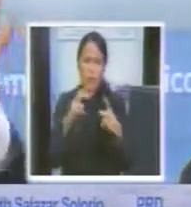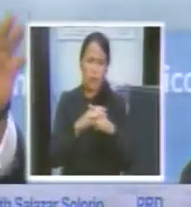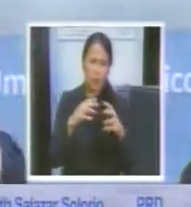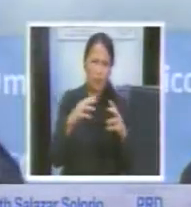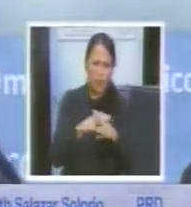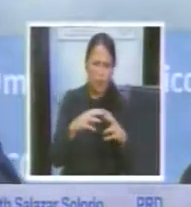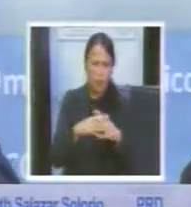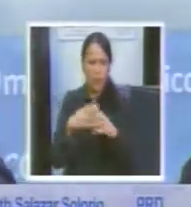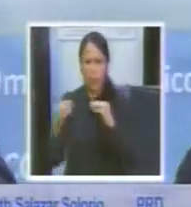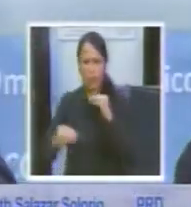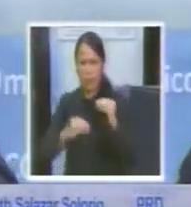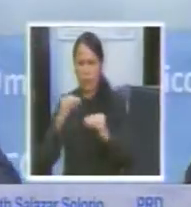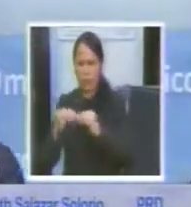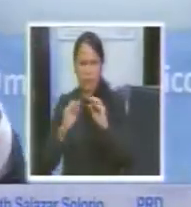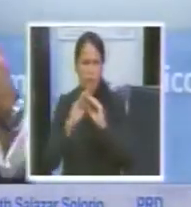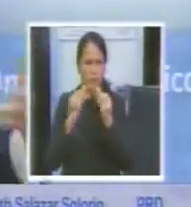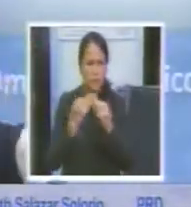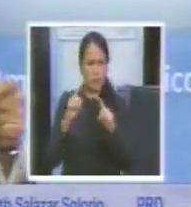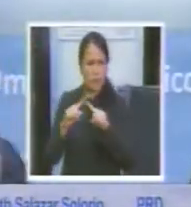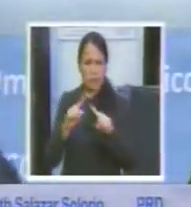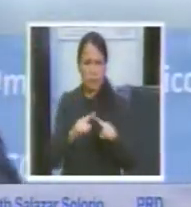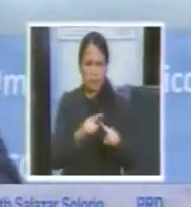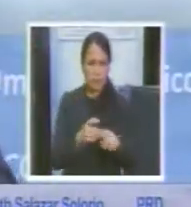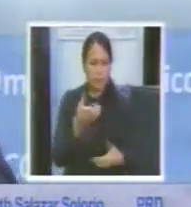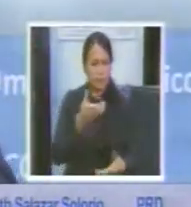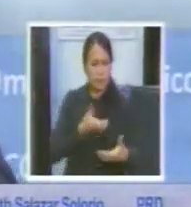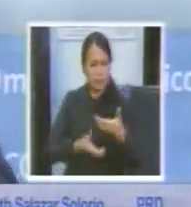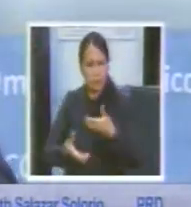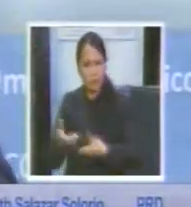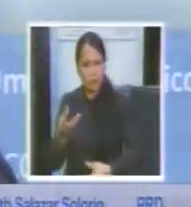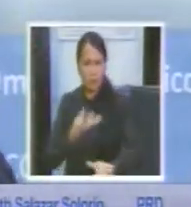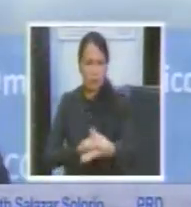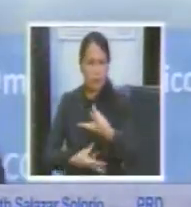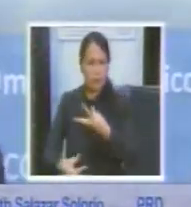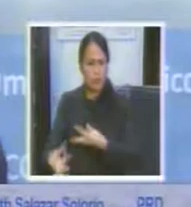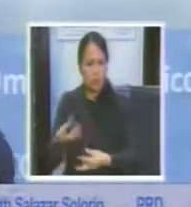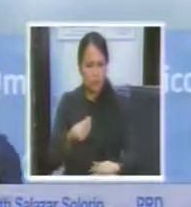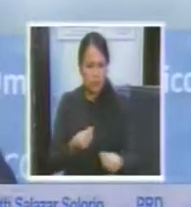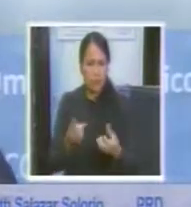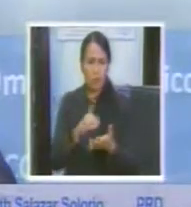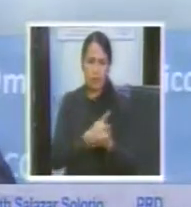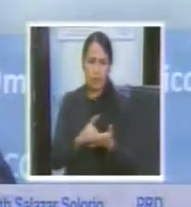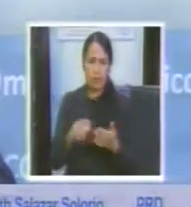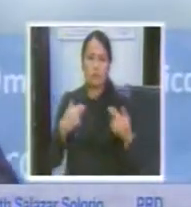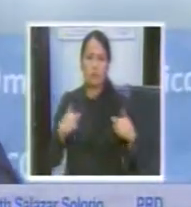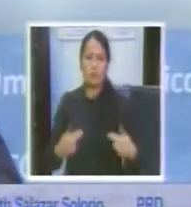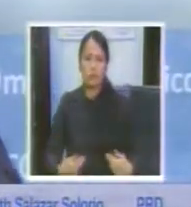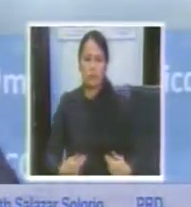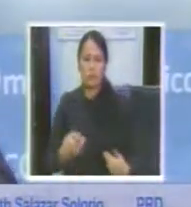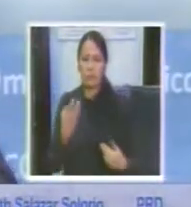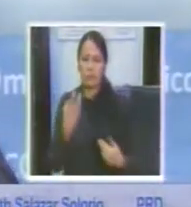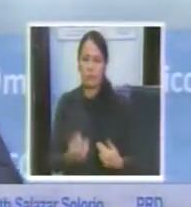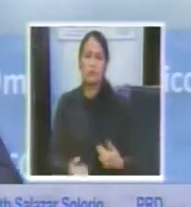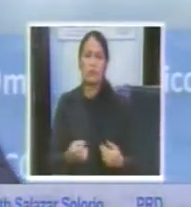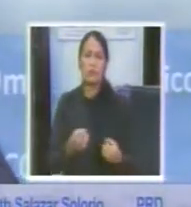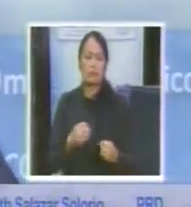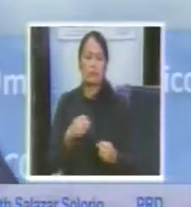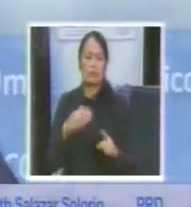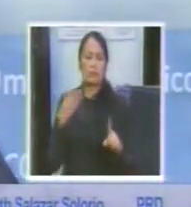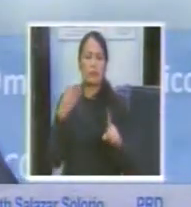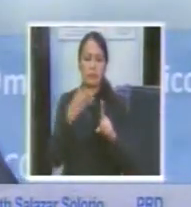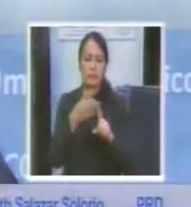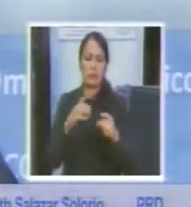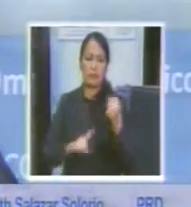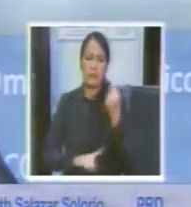cualquiera de sus formas, como el intercambio comercial, como derechos humanos, son sin duda retos que tenemos